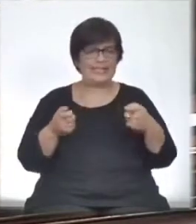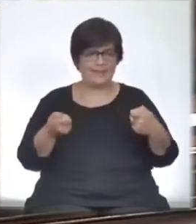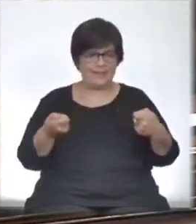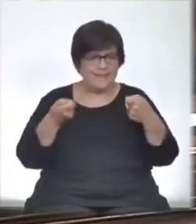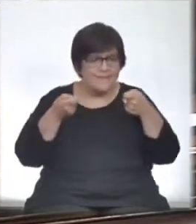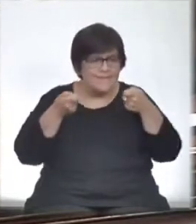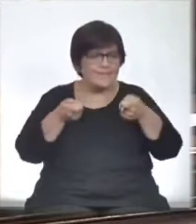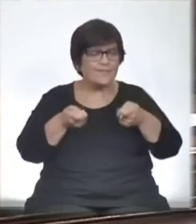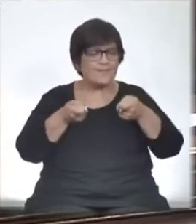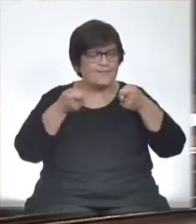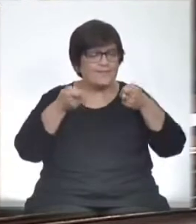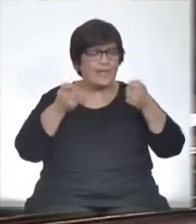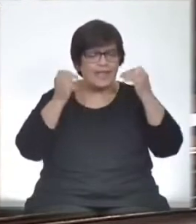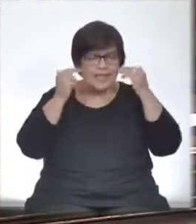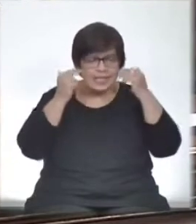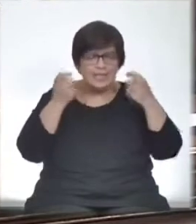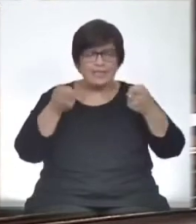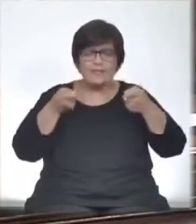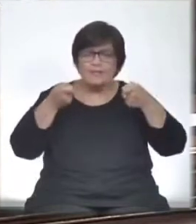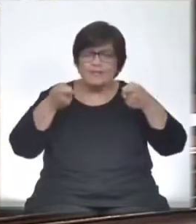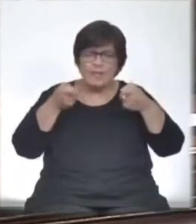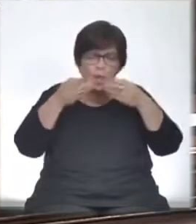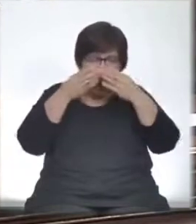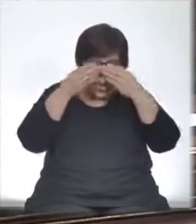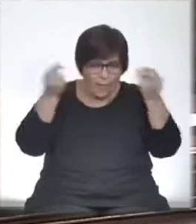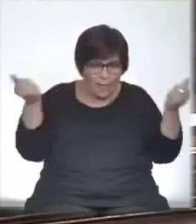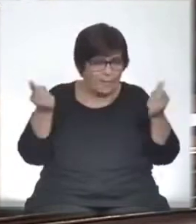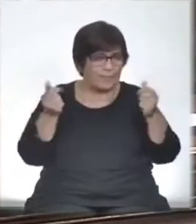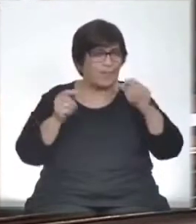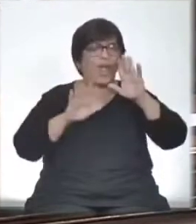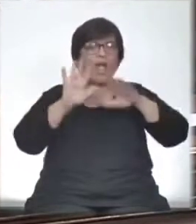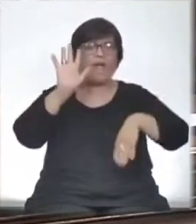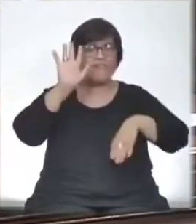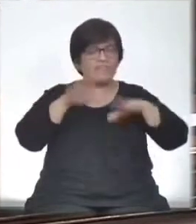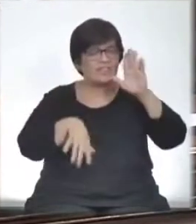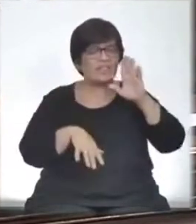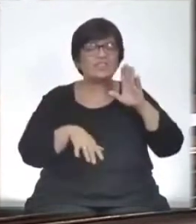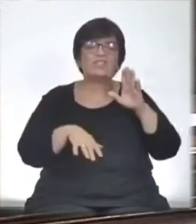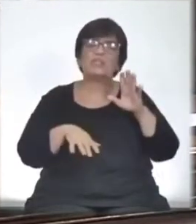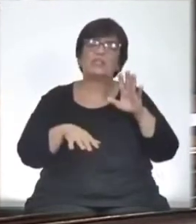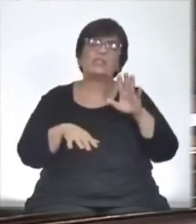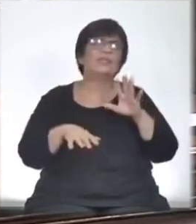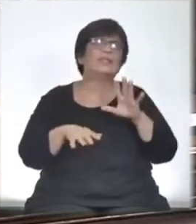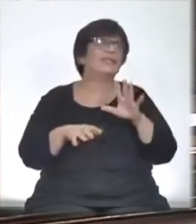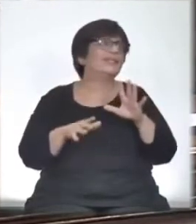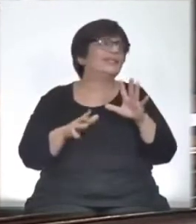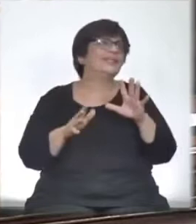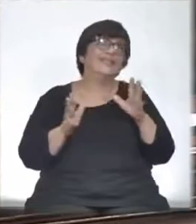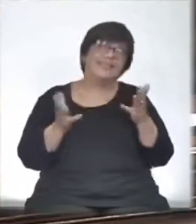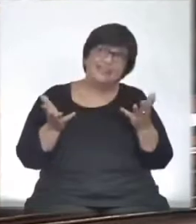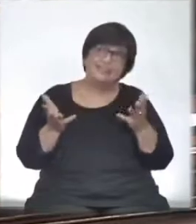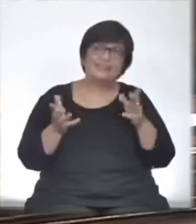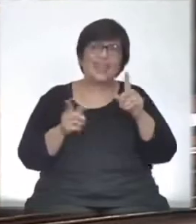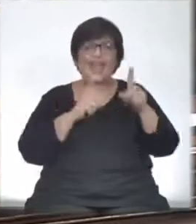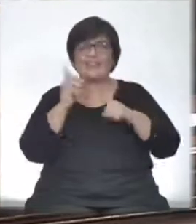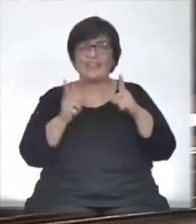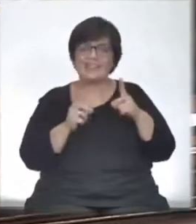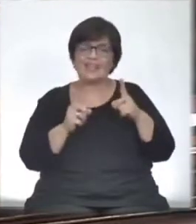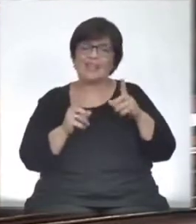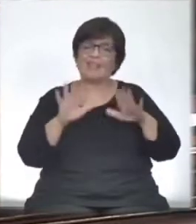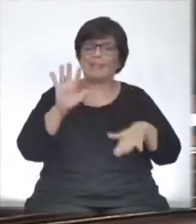que tiene el ser humano, que es el olvido, se aplica a veces de manera discrecional y